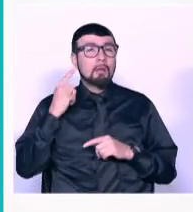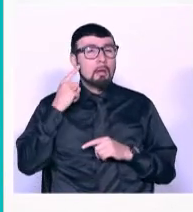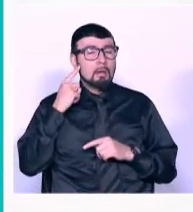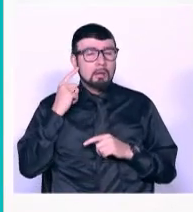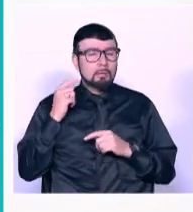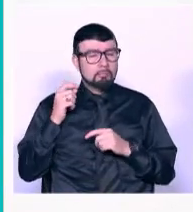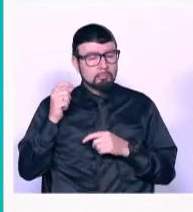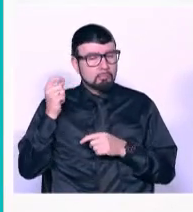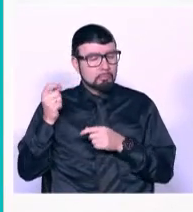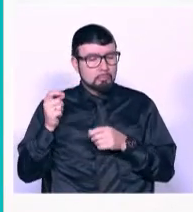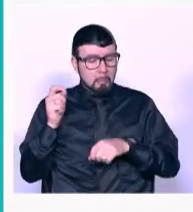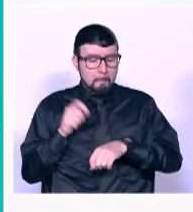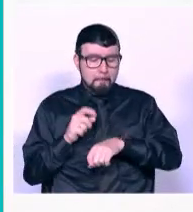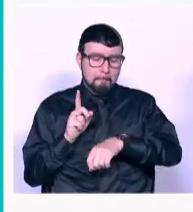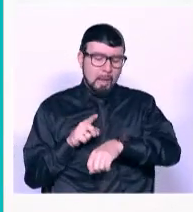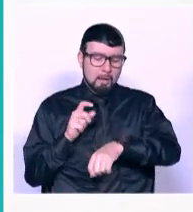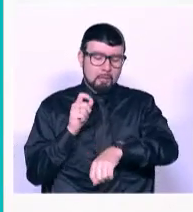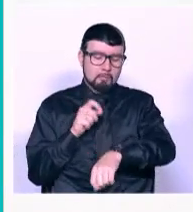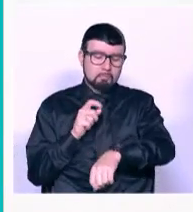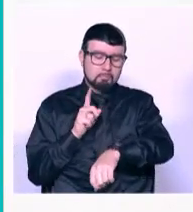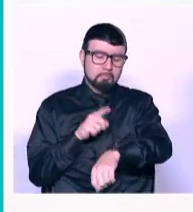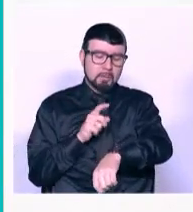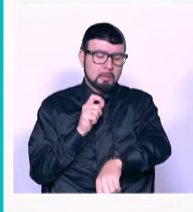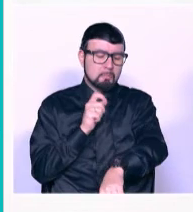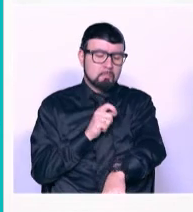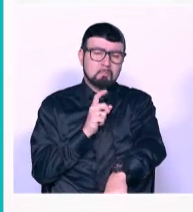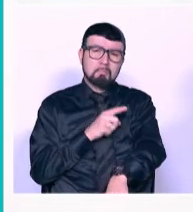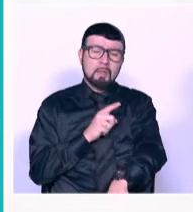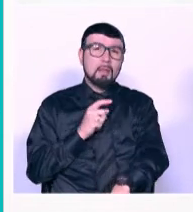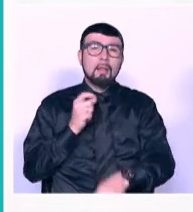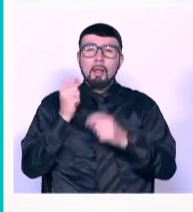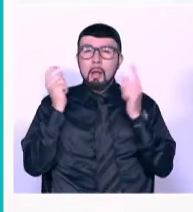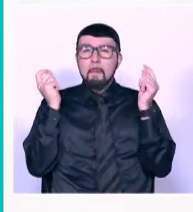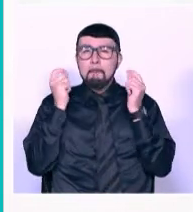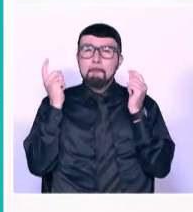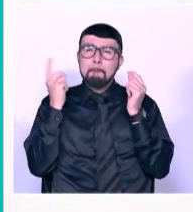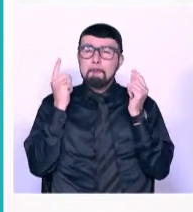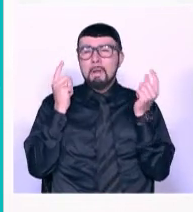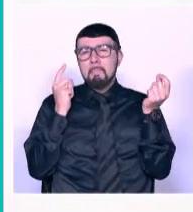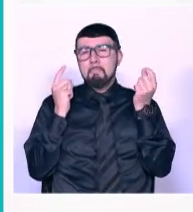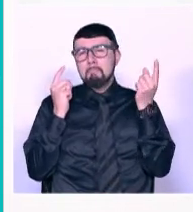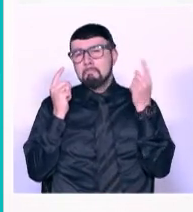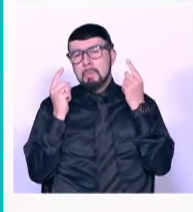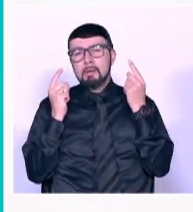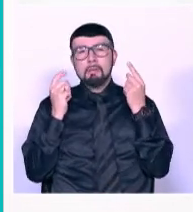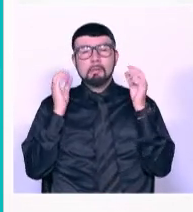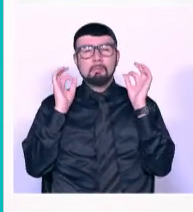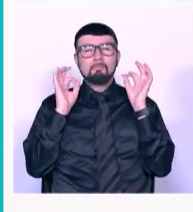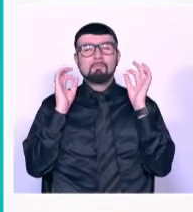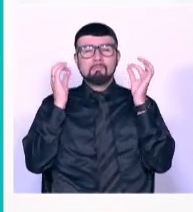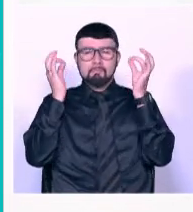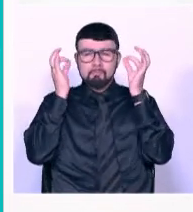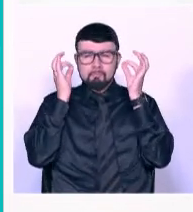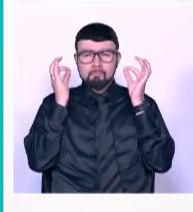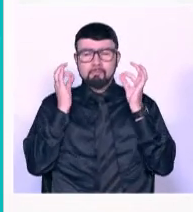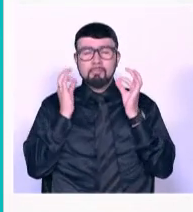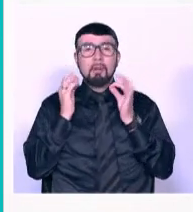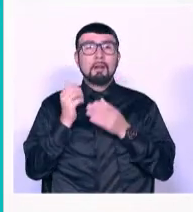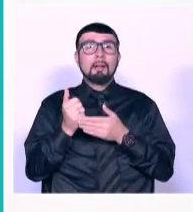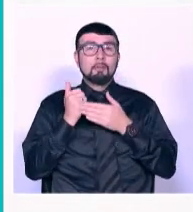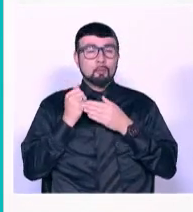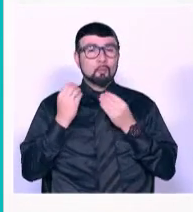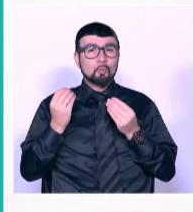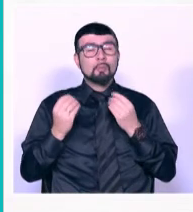o manejar los puntos gatillos con unas agujitas secas, unos punticos secos, nos ayuda